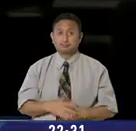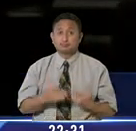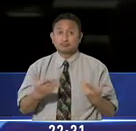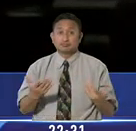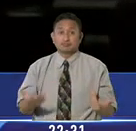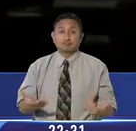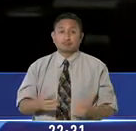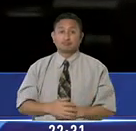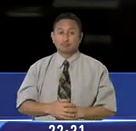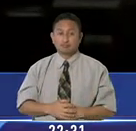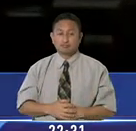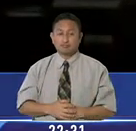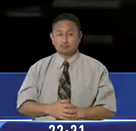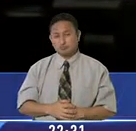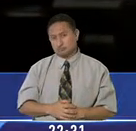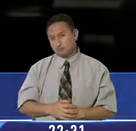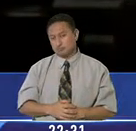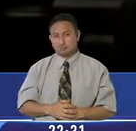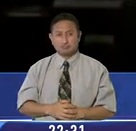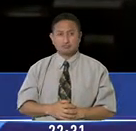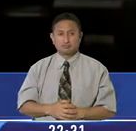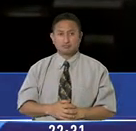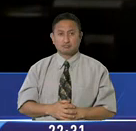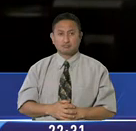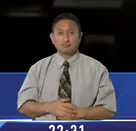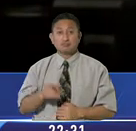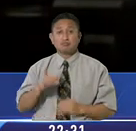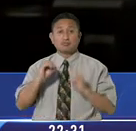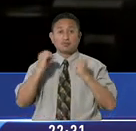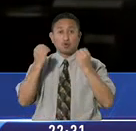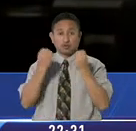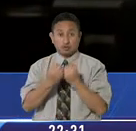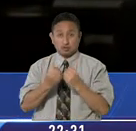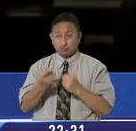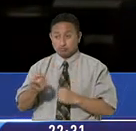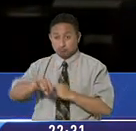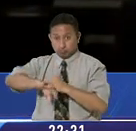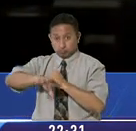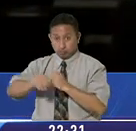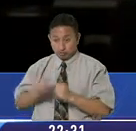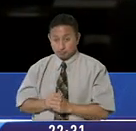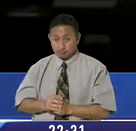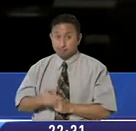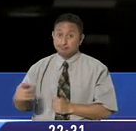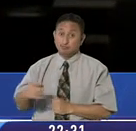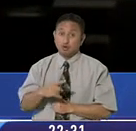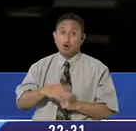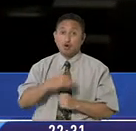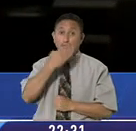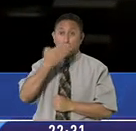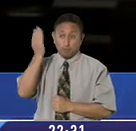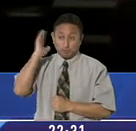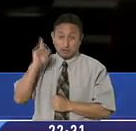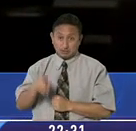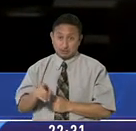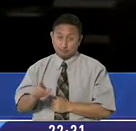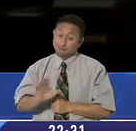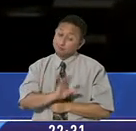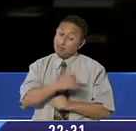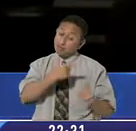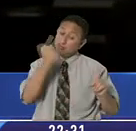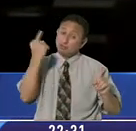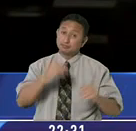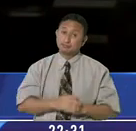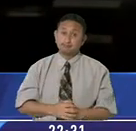robó a la organización delictiva y lo van a matar. Traicionó a la organización y lo